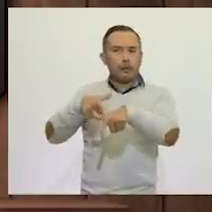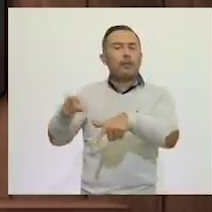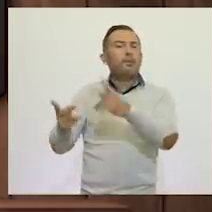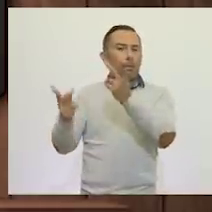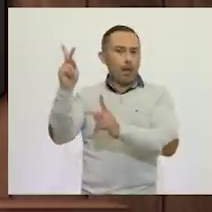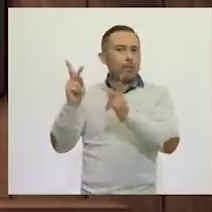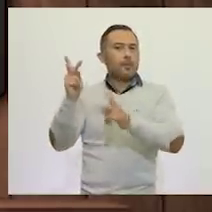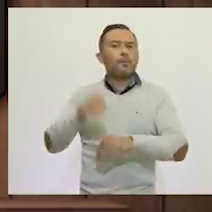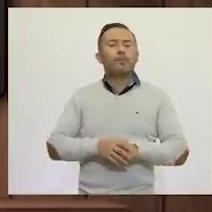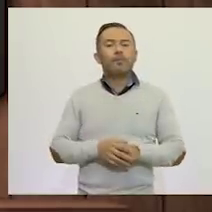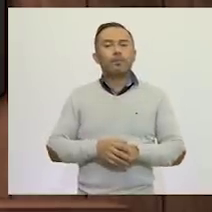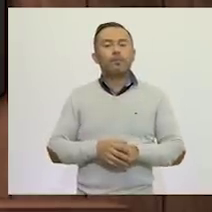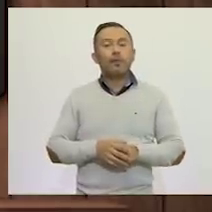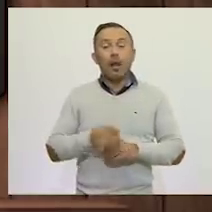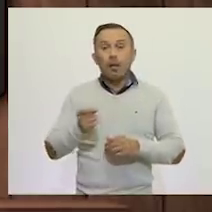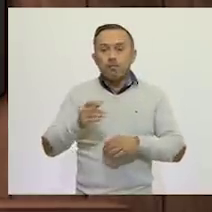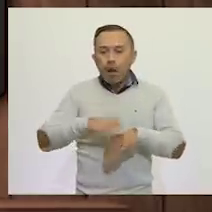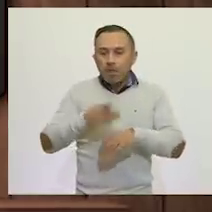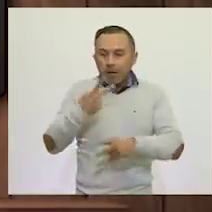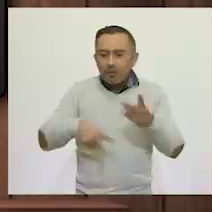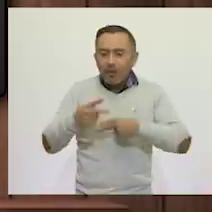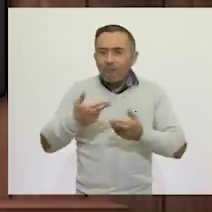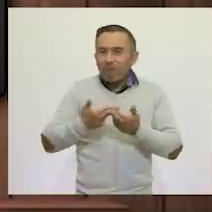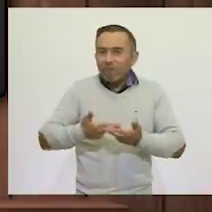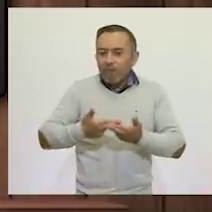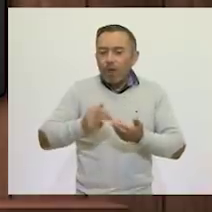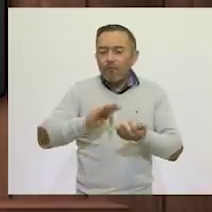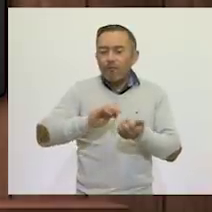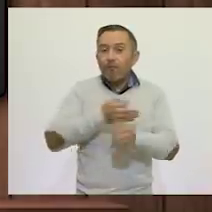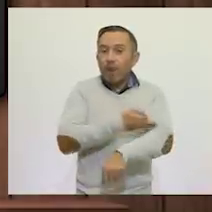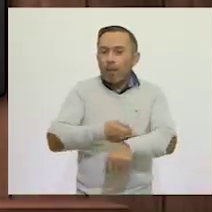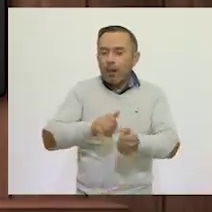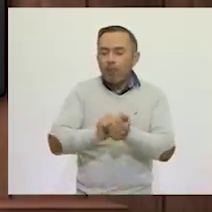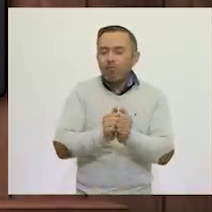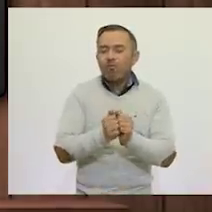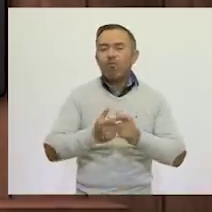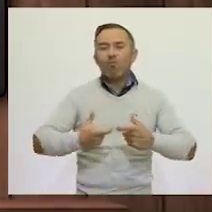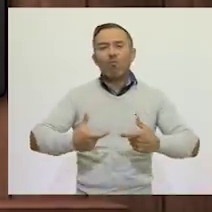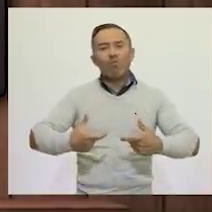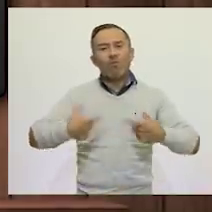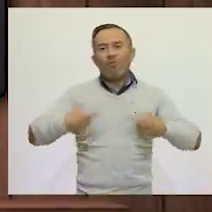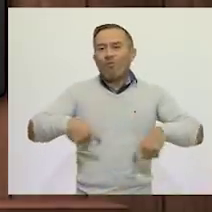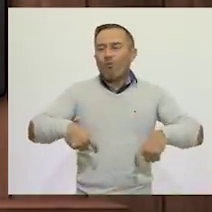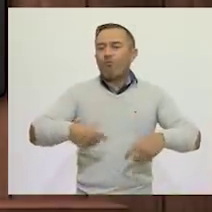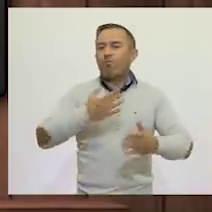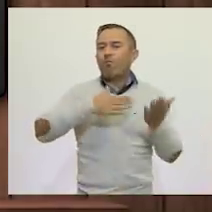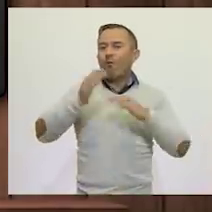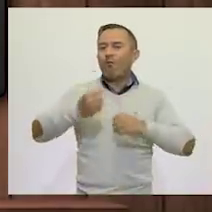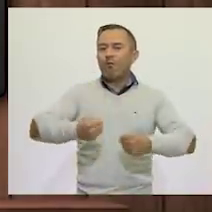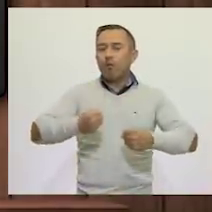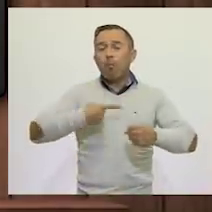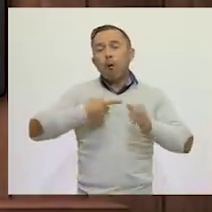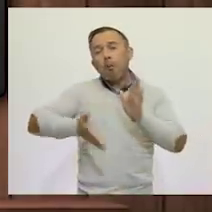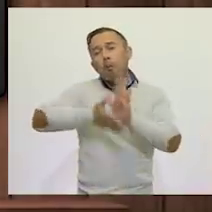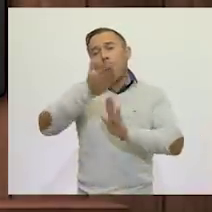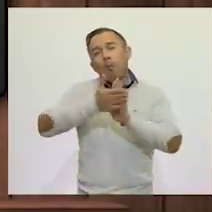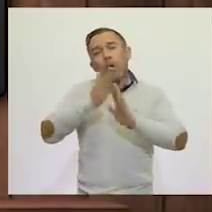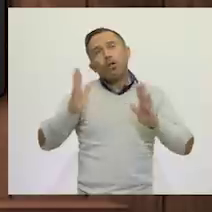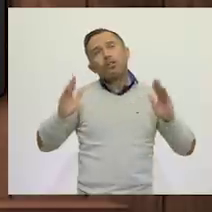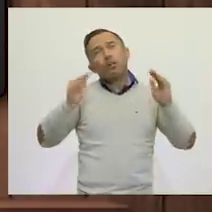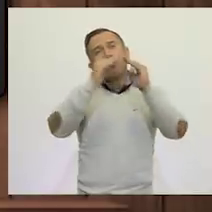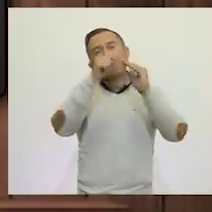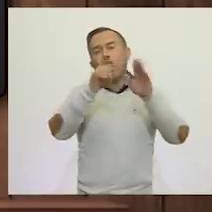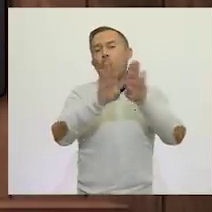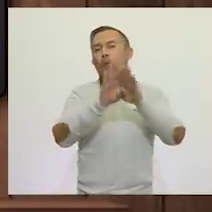la concentración de las riquezas, ciertas familias se volvieron poderosas y para demostrarlo, construyeron enormes edificios que tenían una estrecha relación con